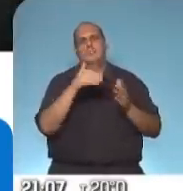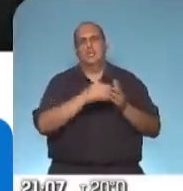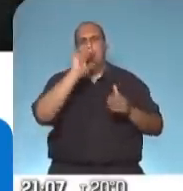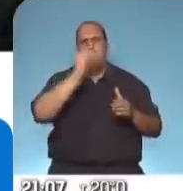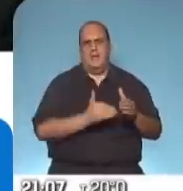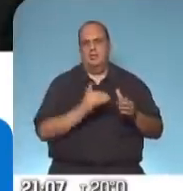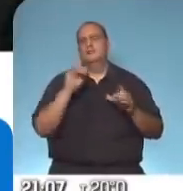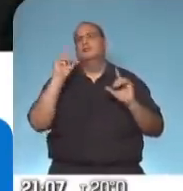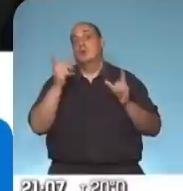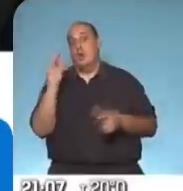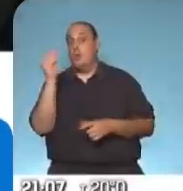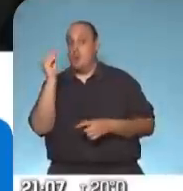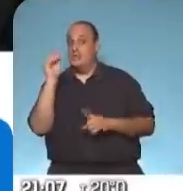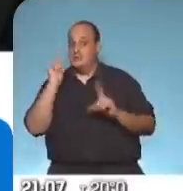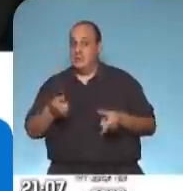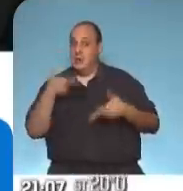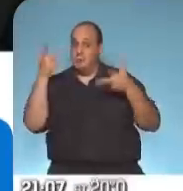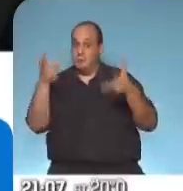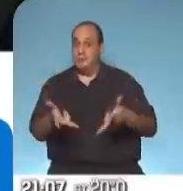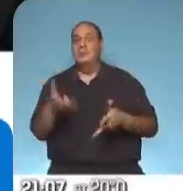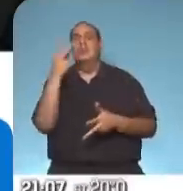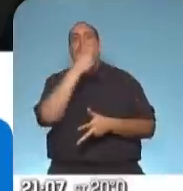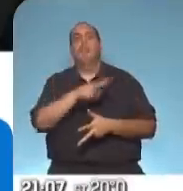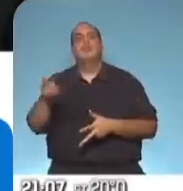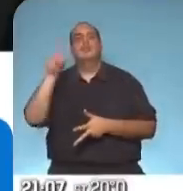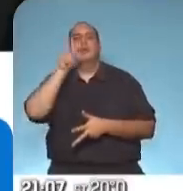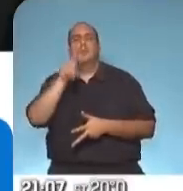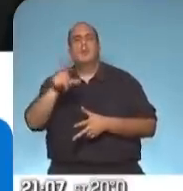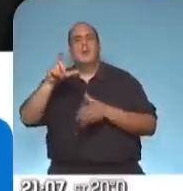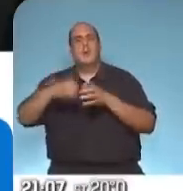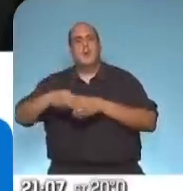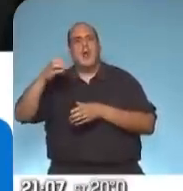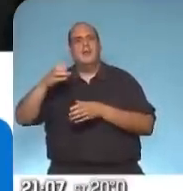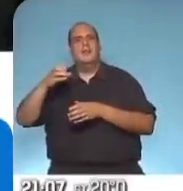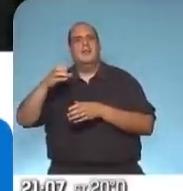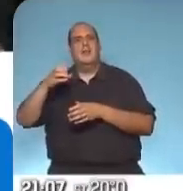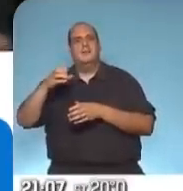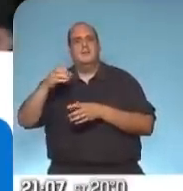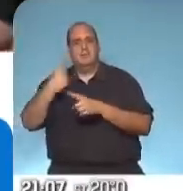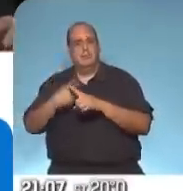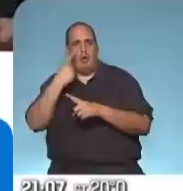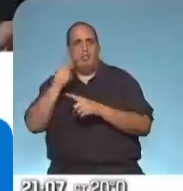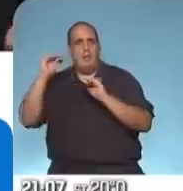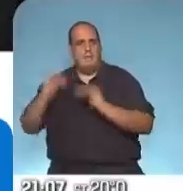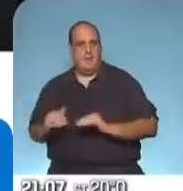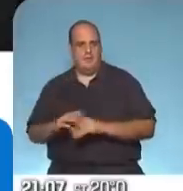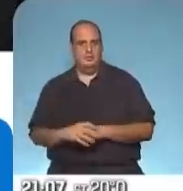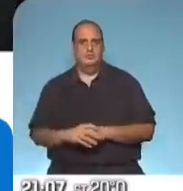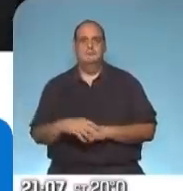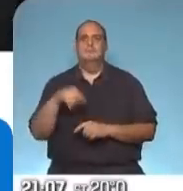Incluso Brasil dijo que va a bajar la producción en 200.000 barriles diarios. Entonces, de a poco el mercado va a